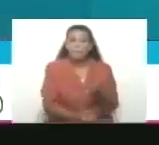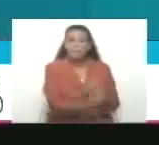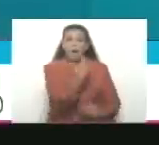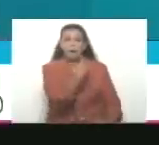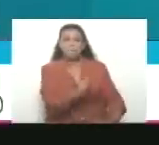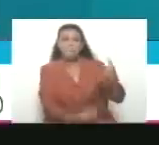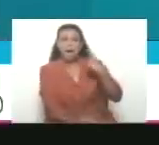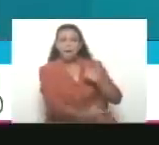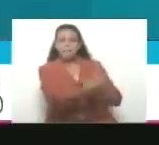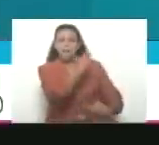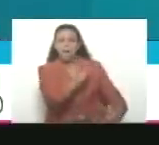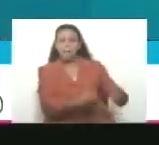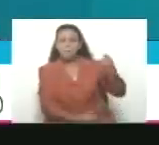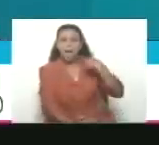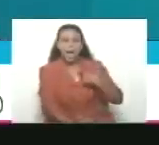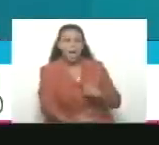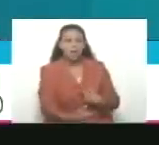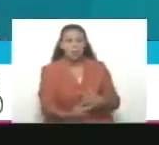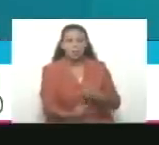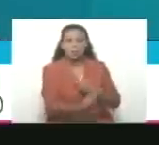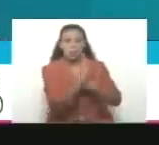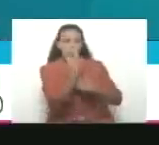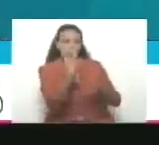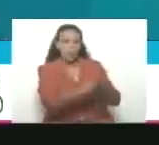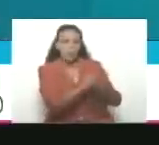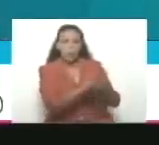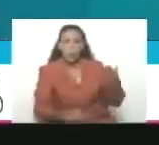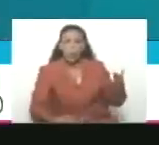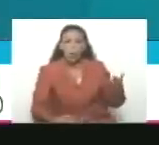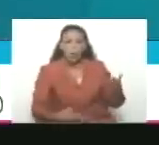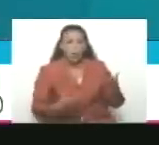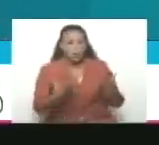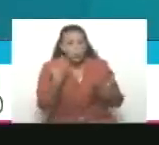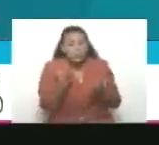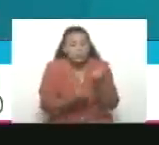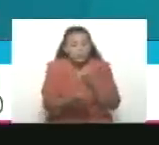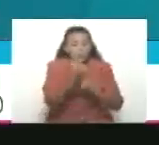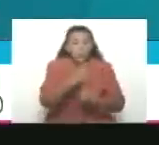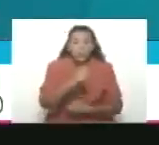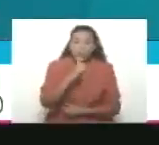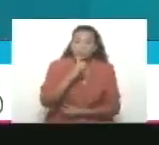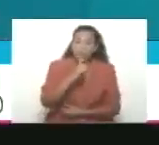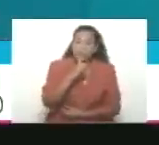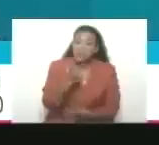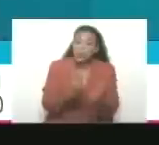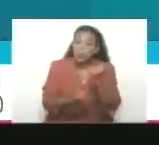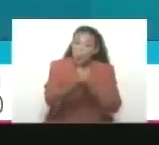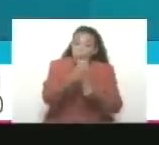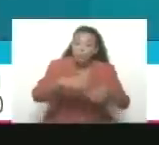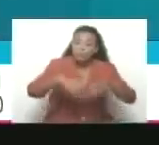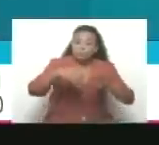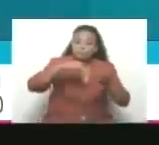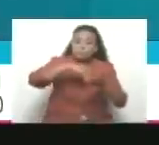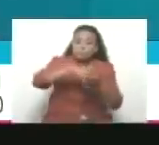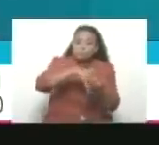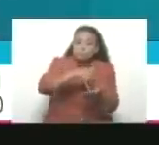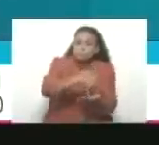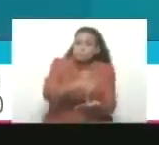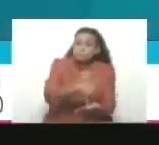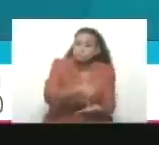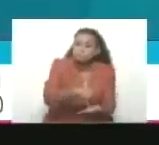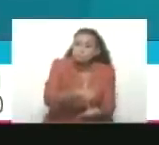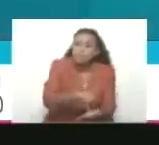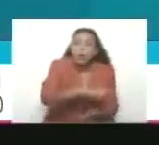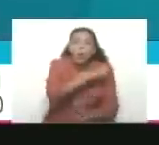criminal y terrorista que las sanciones le metieron al cuerpo económico y social de la patria recuperar